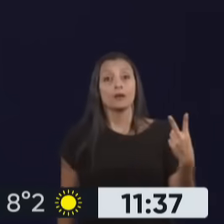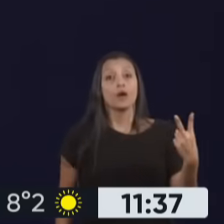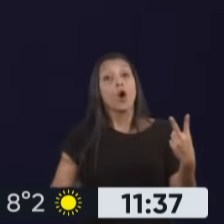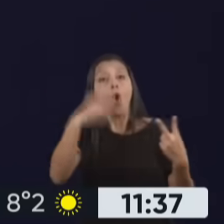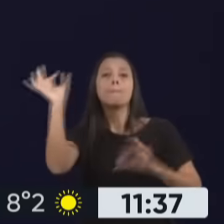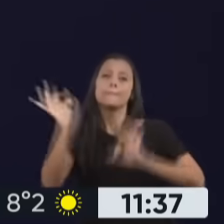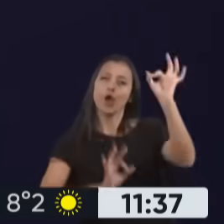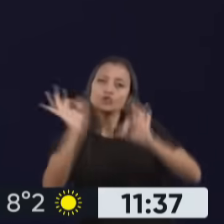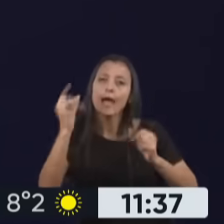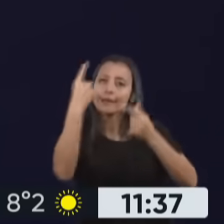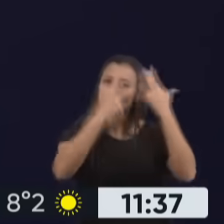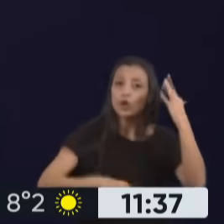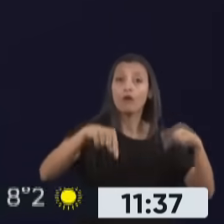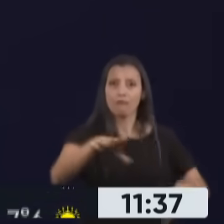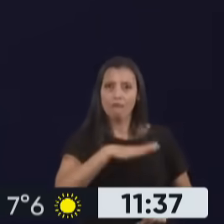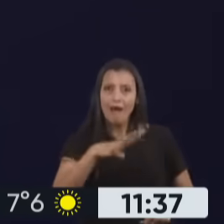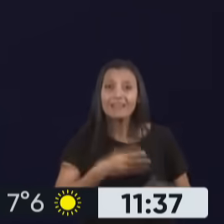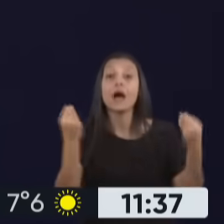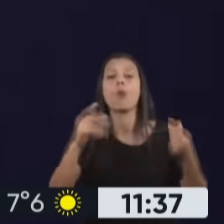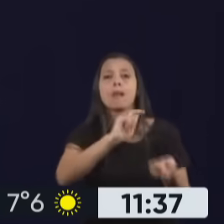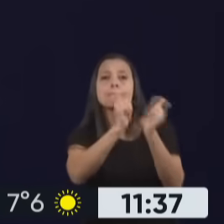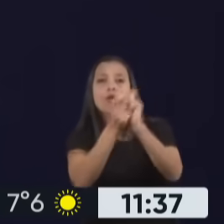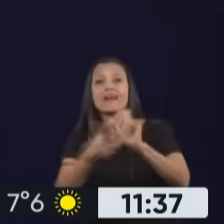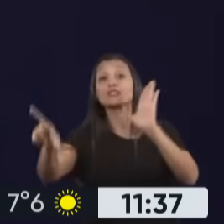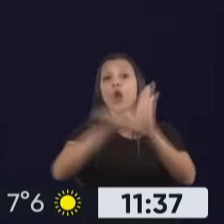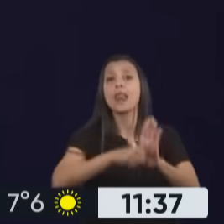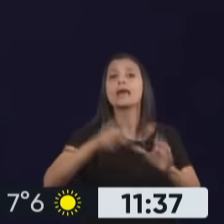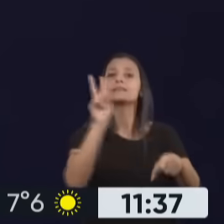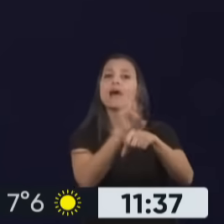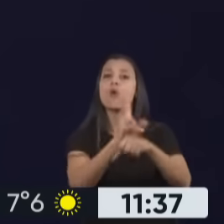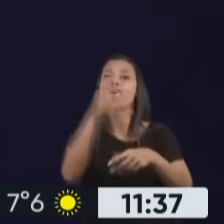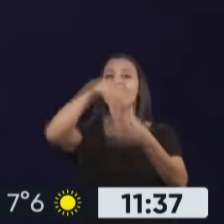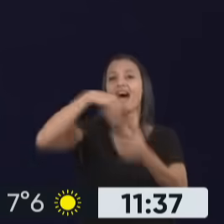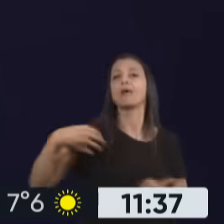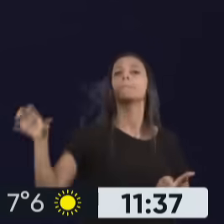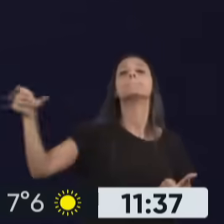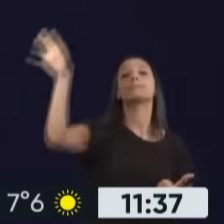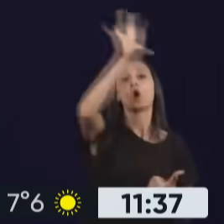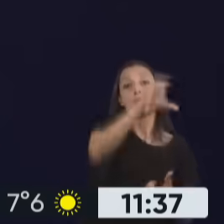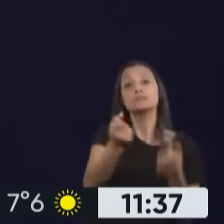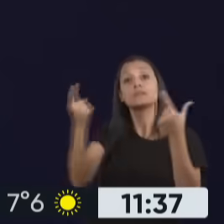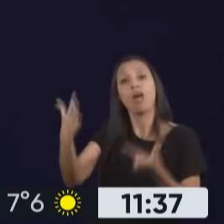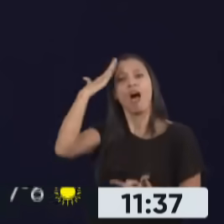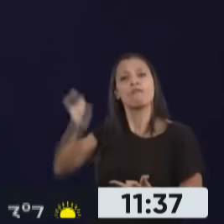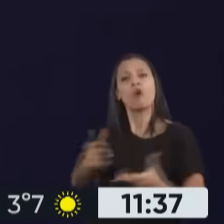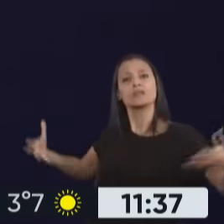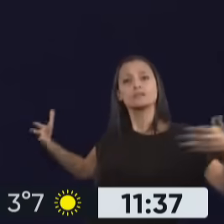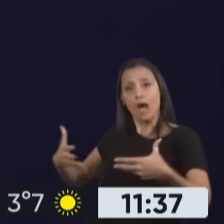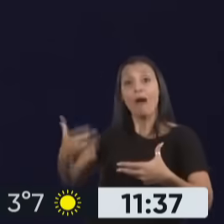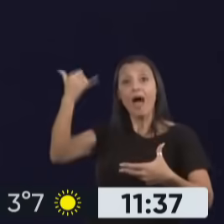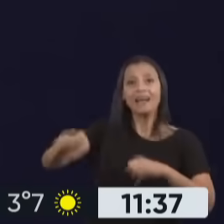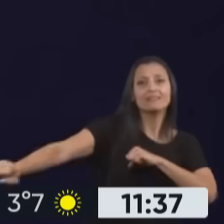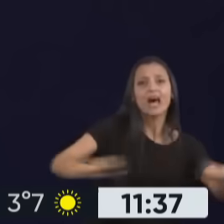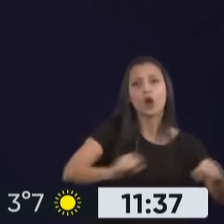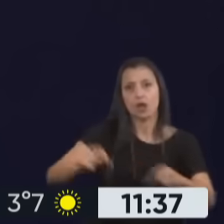Otro proyecto que está sin tratamiento es la modificación en la Ley de Seguridad Interior que le permite a las Fuerzas Armadas actuar frente al